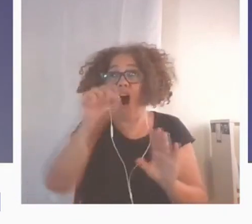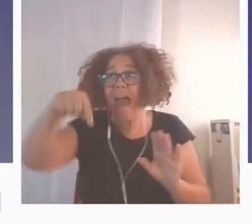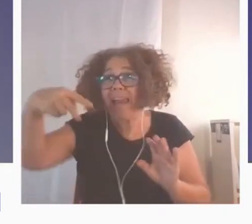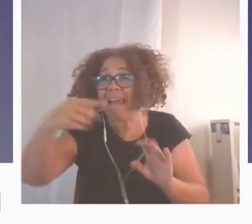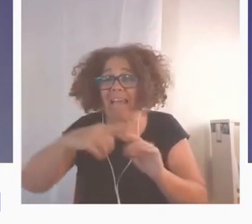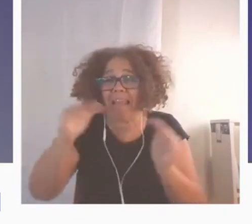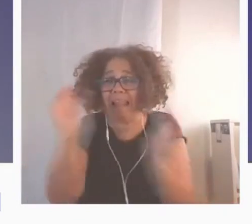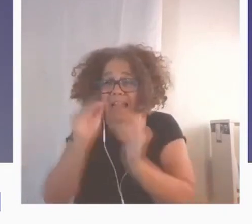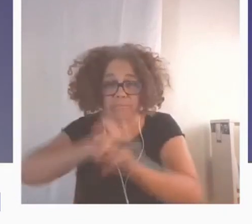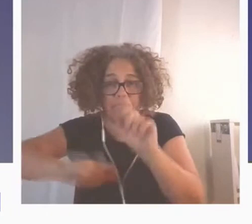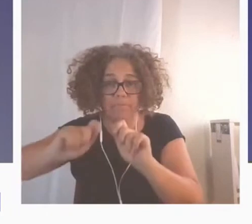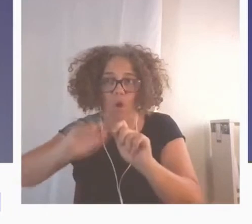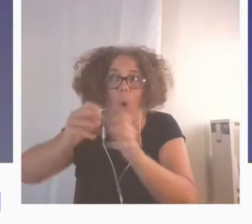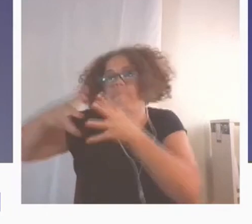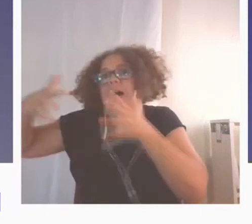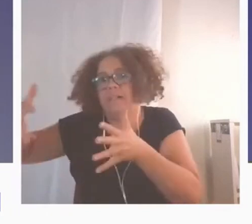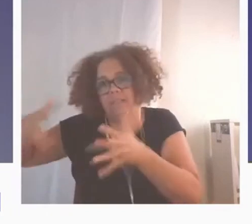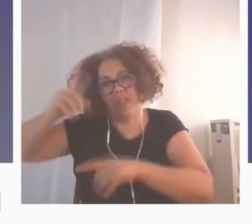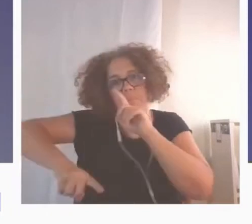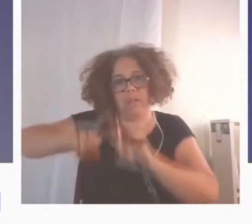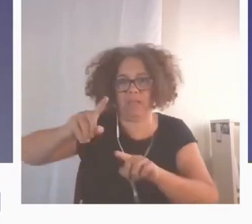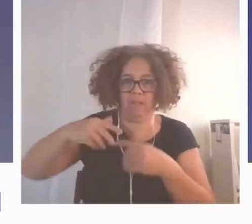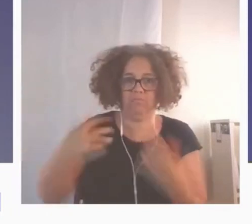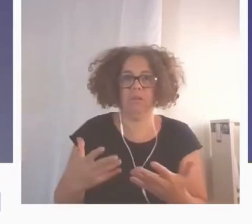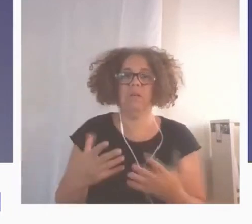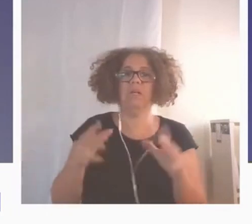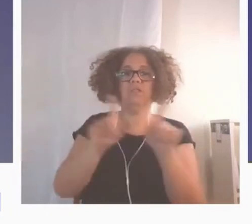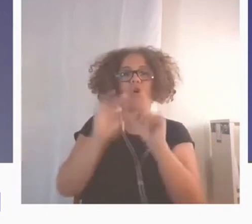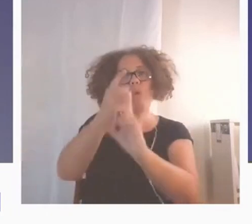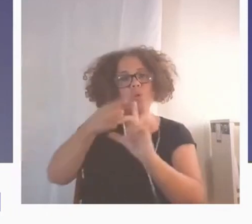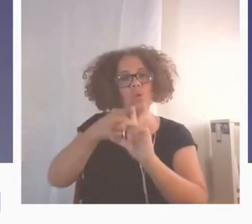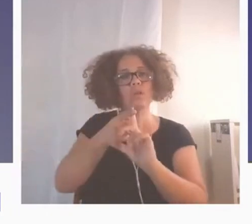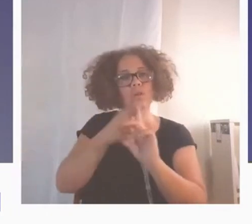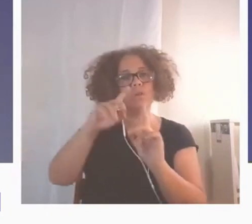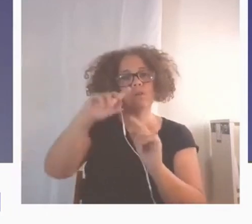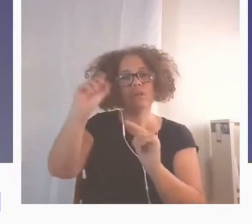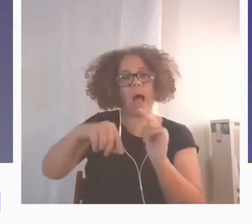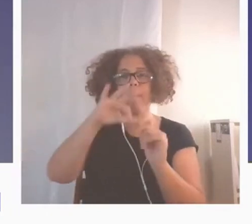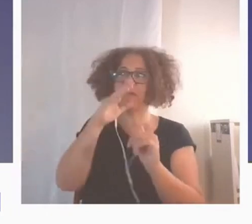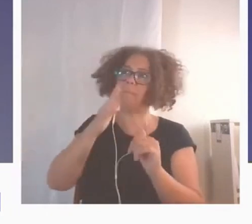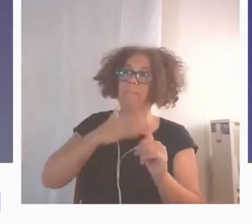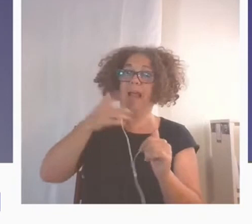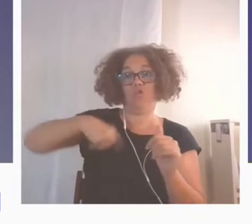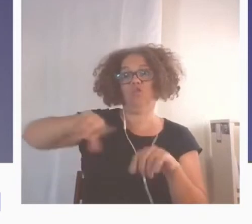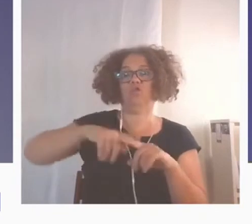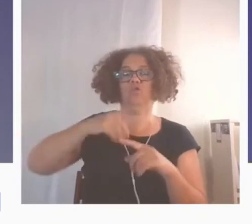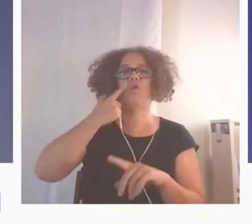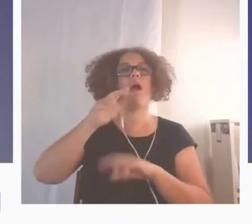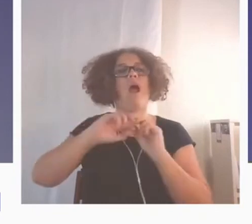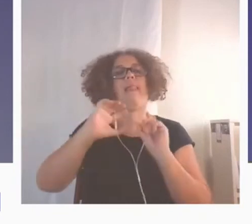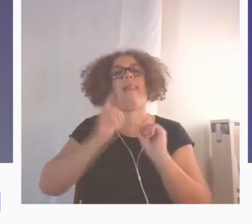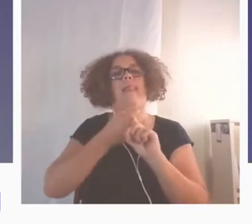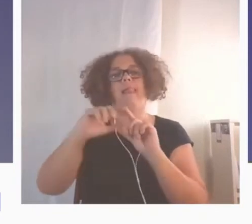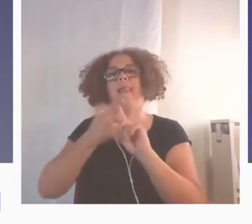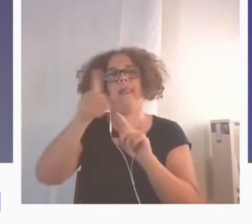barrio, hay ONGs muy grandes y, bueno, pues es un reto para nosotras encontrar esas áreas de